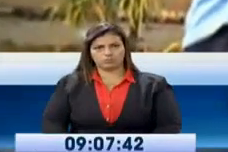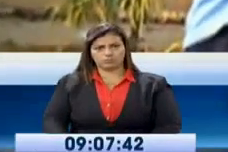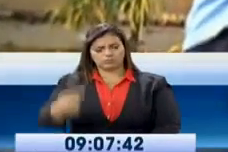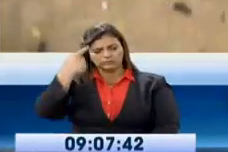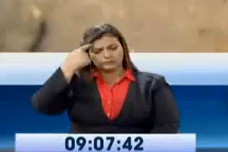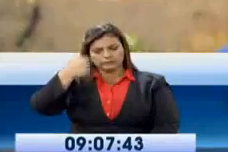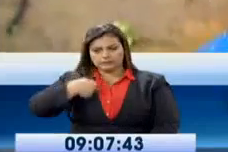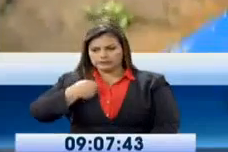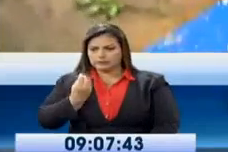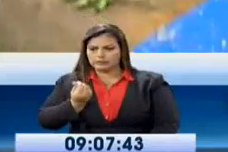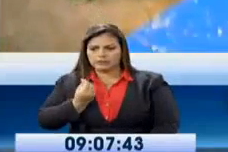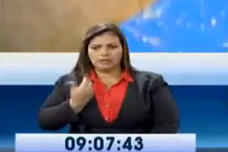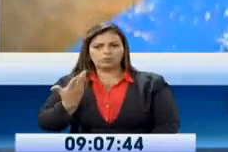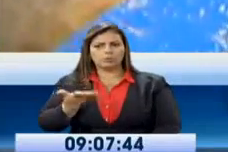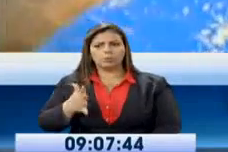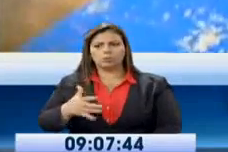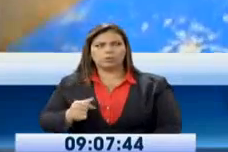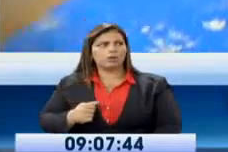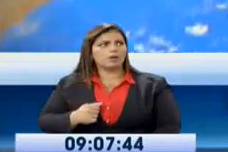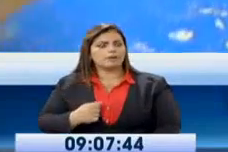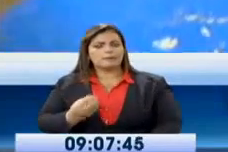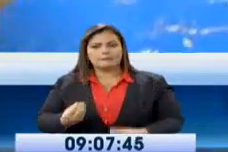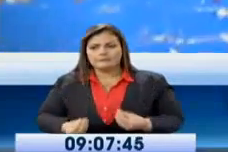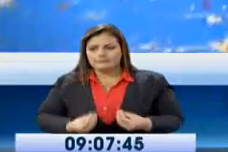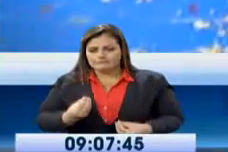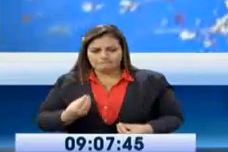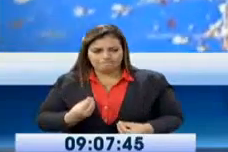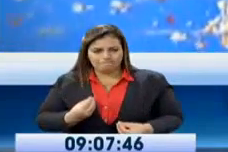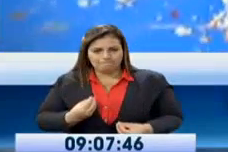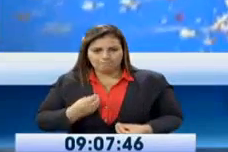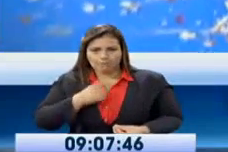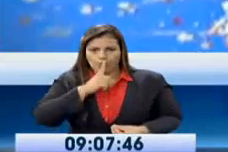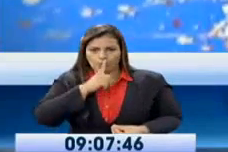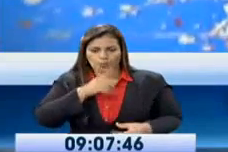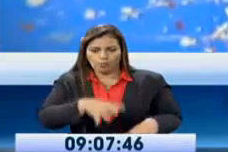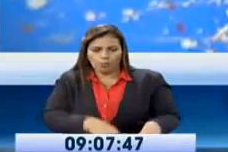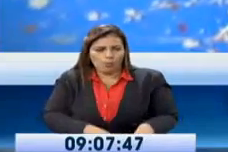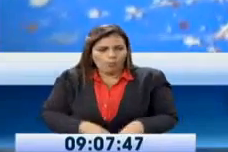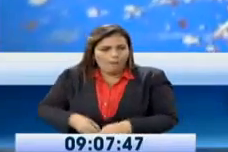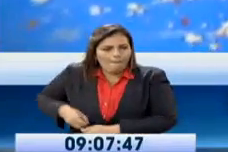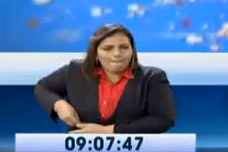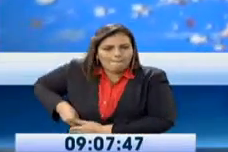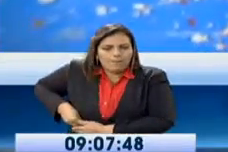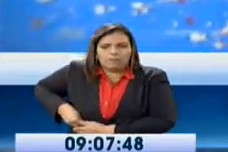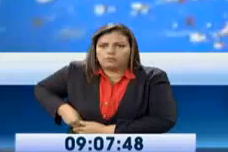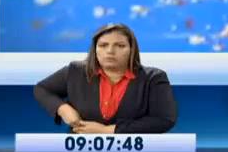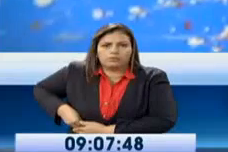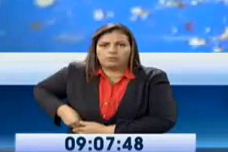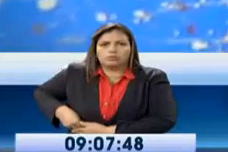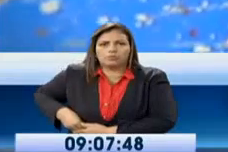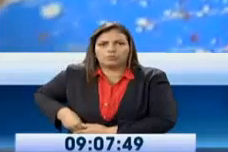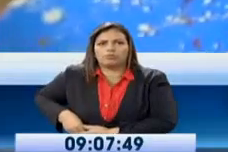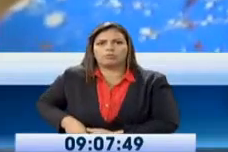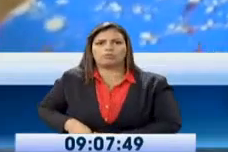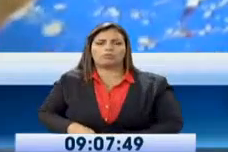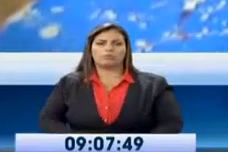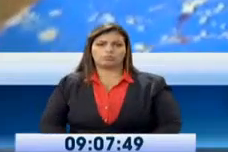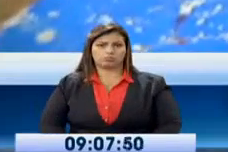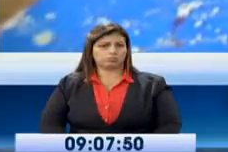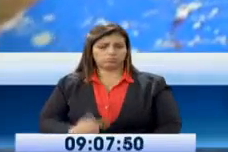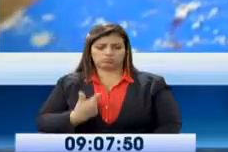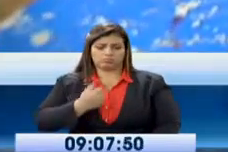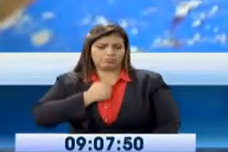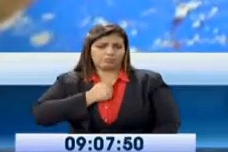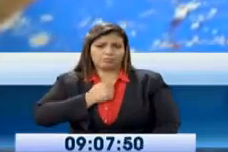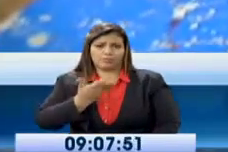dólares encontrados. Pero esa plata no es mía, yo no me la he ganado. Cuando yo sudo algo, lucho por algo,